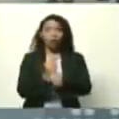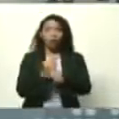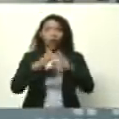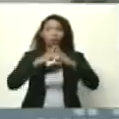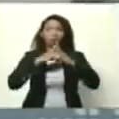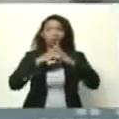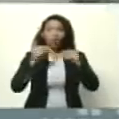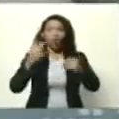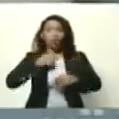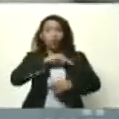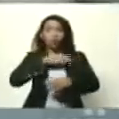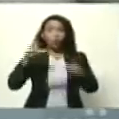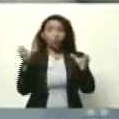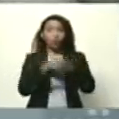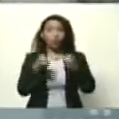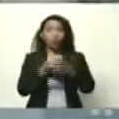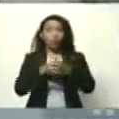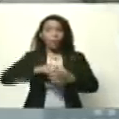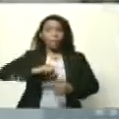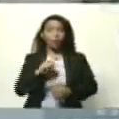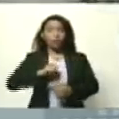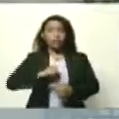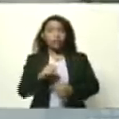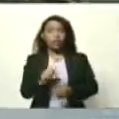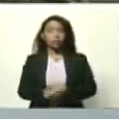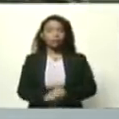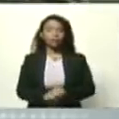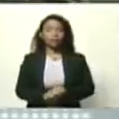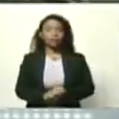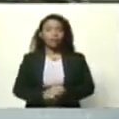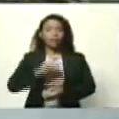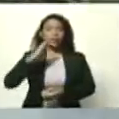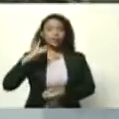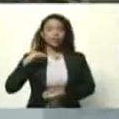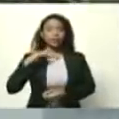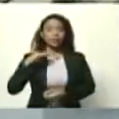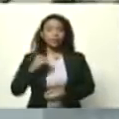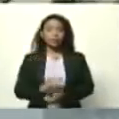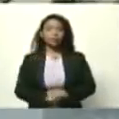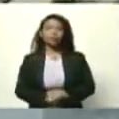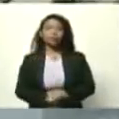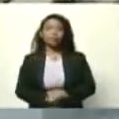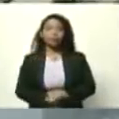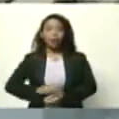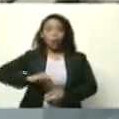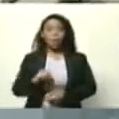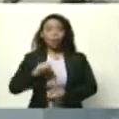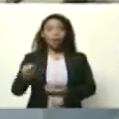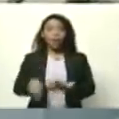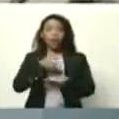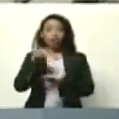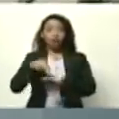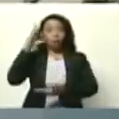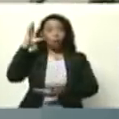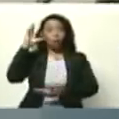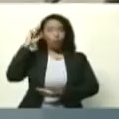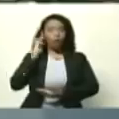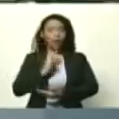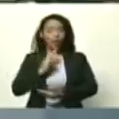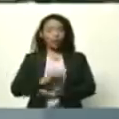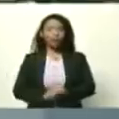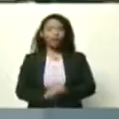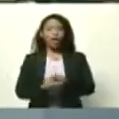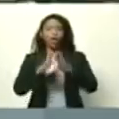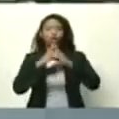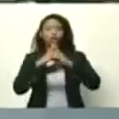nuestro cuerpo de policía, el CICPC, la Policía Nacional Bolivariana, y todos